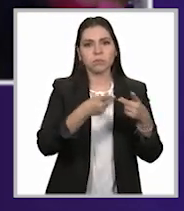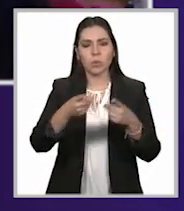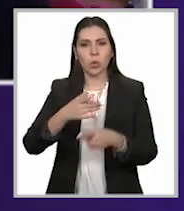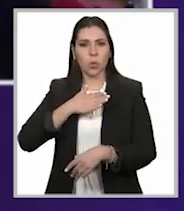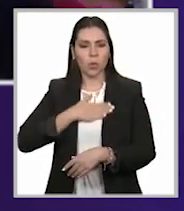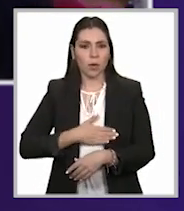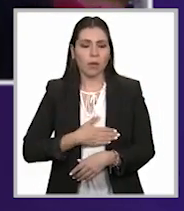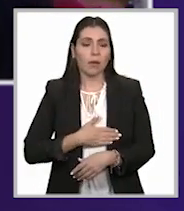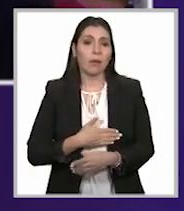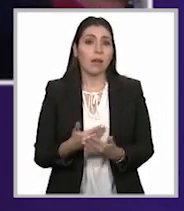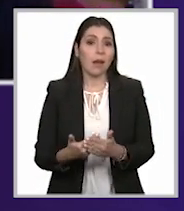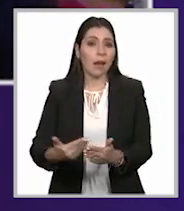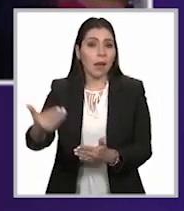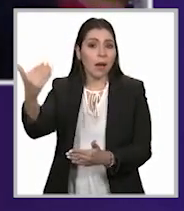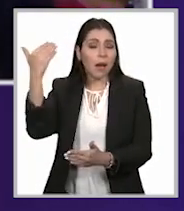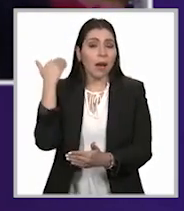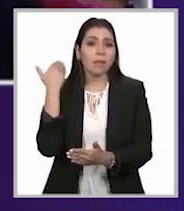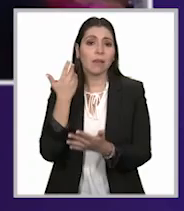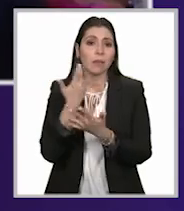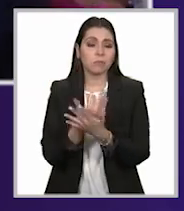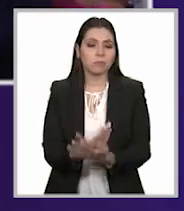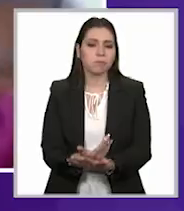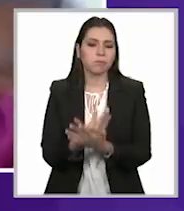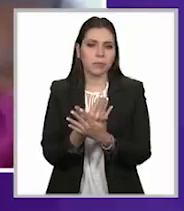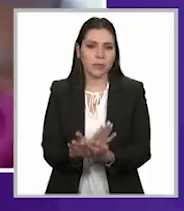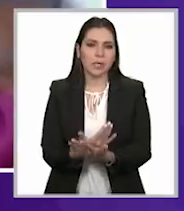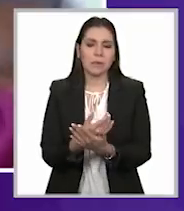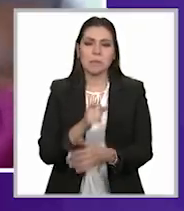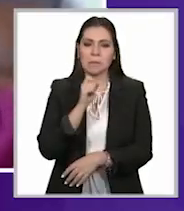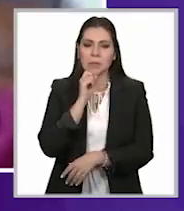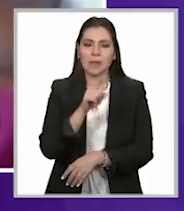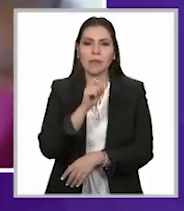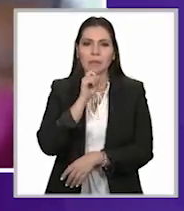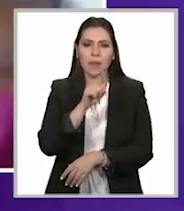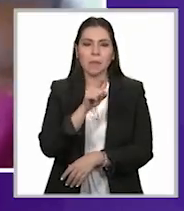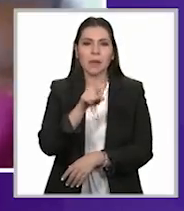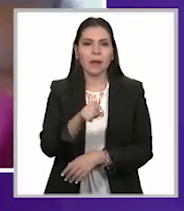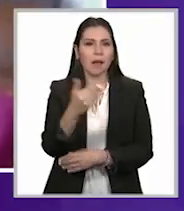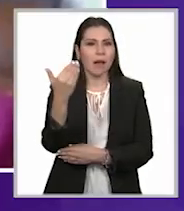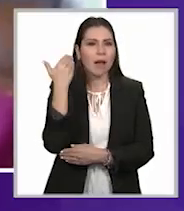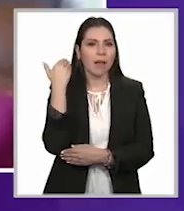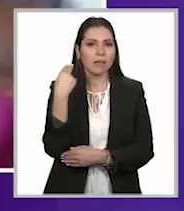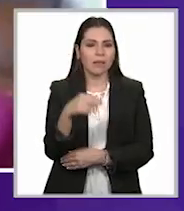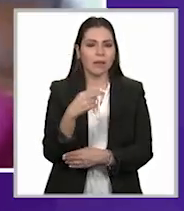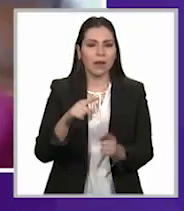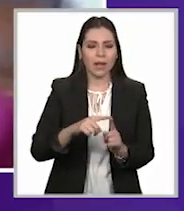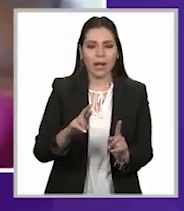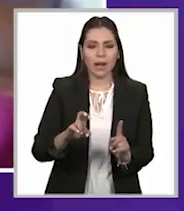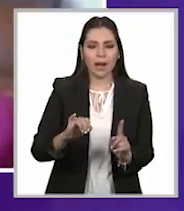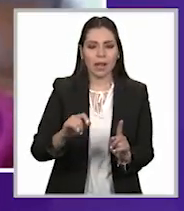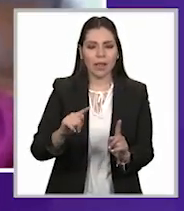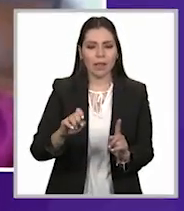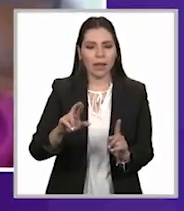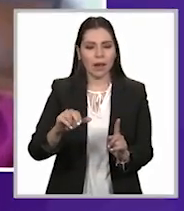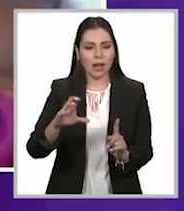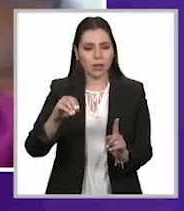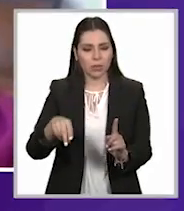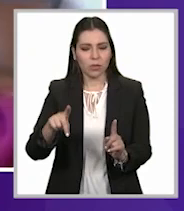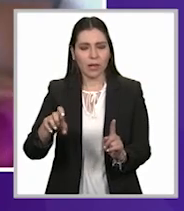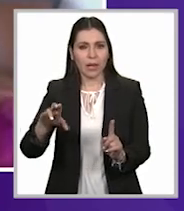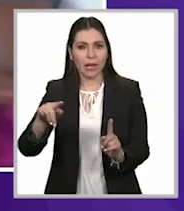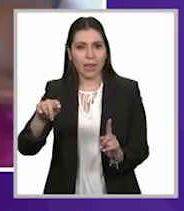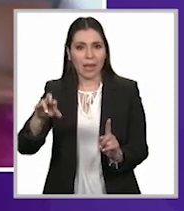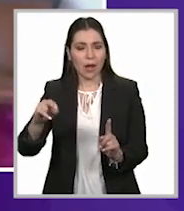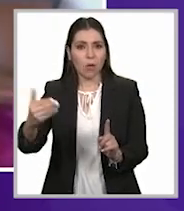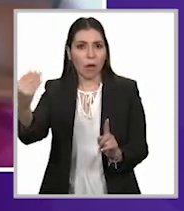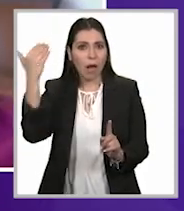todas. Antes teníamos que esperar, y eso también está vinculado con la eliminación de la reiteración de criterios, ¿no? Teníamos que esperar que